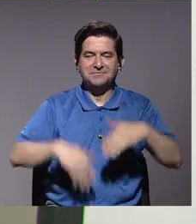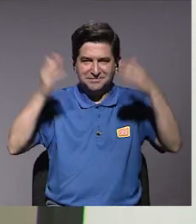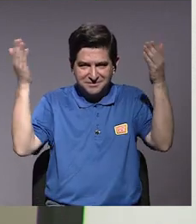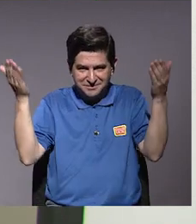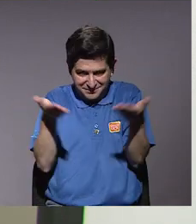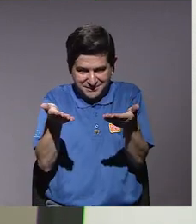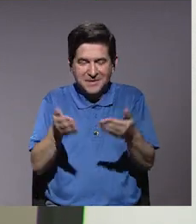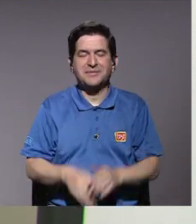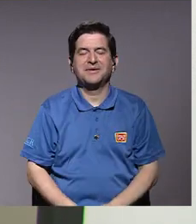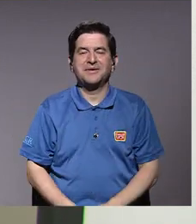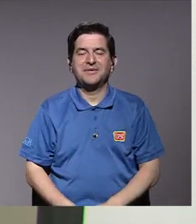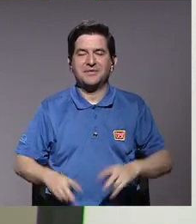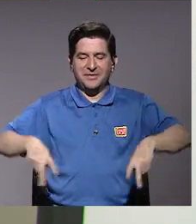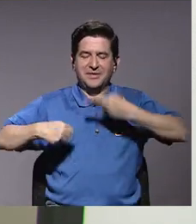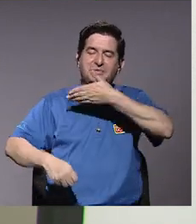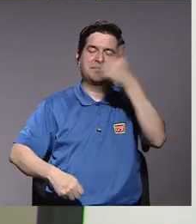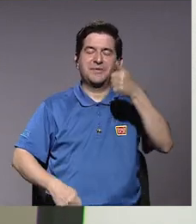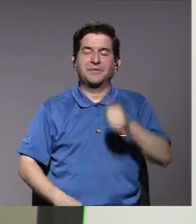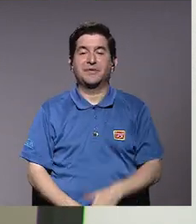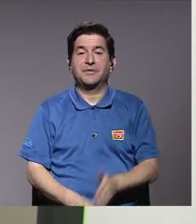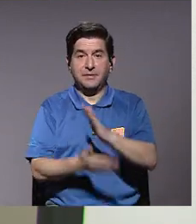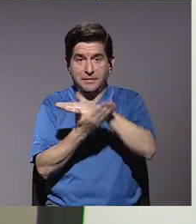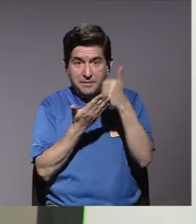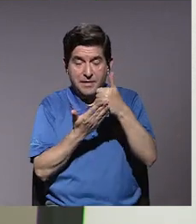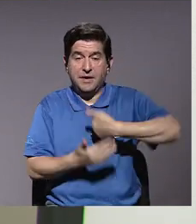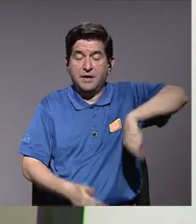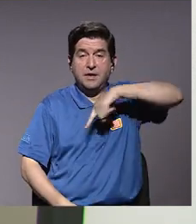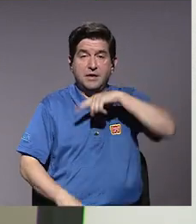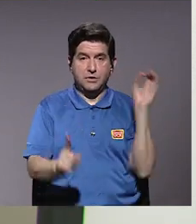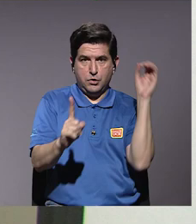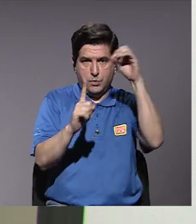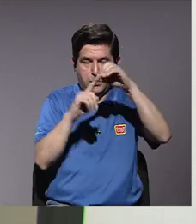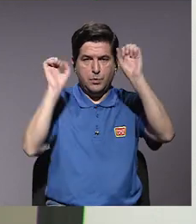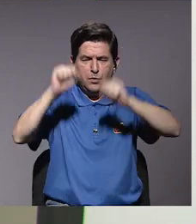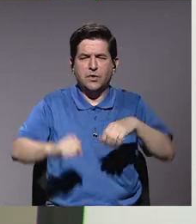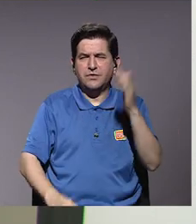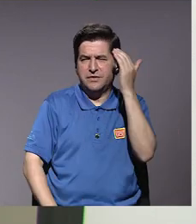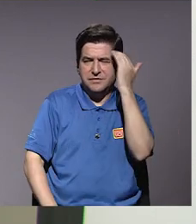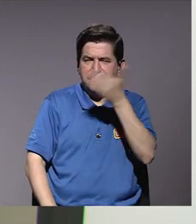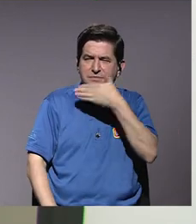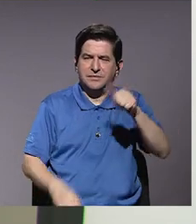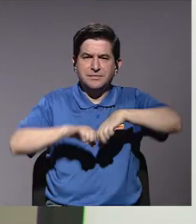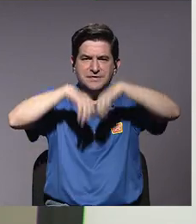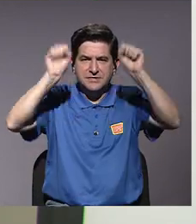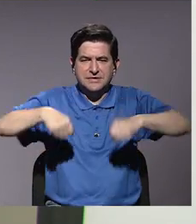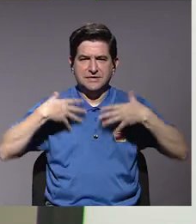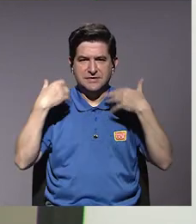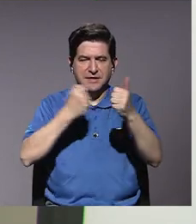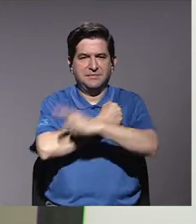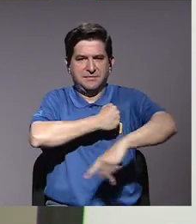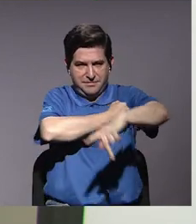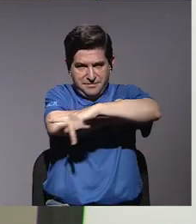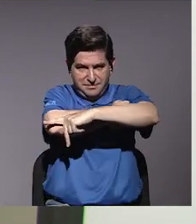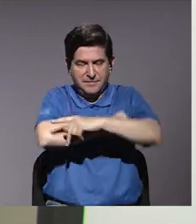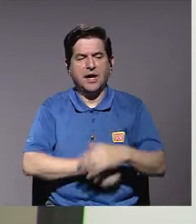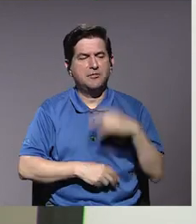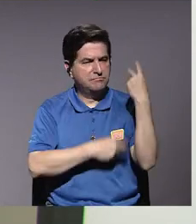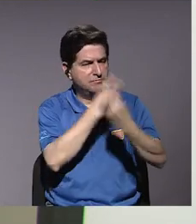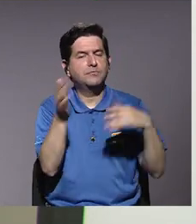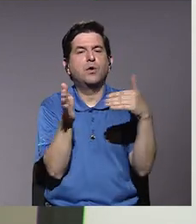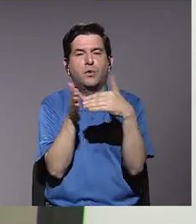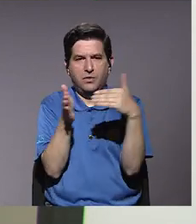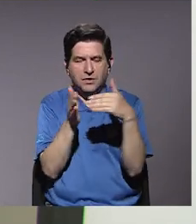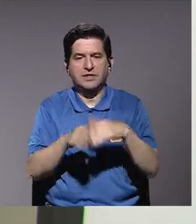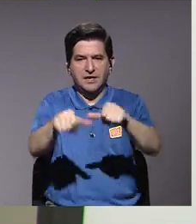¿qué tal? Bienvenido y bienvenida a Vivir Mejor. Como parte de nuestro objetivo de que podamos conocer mejor el sistema de salud de nuestro país, visitamos